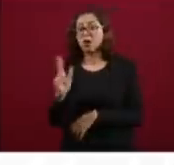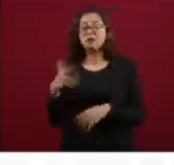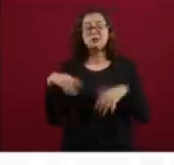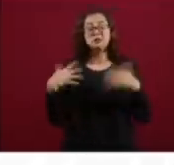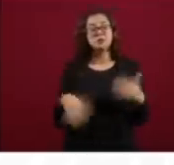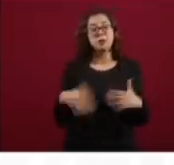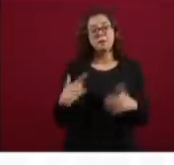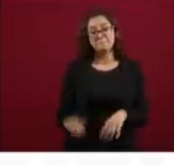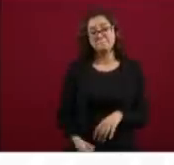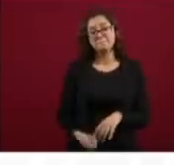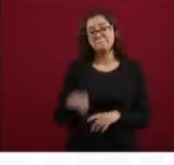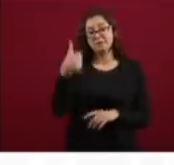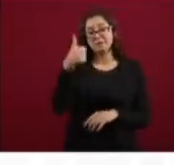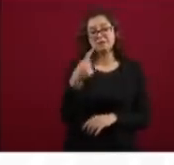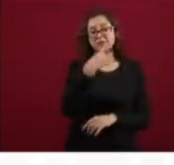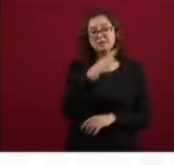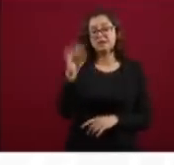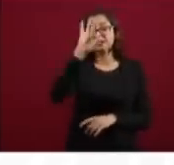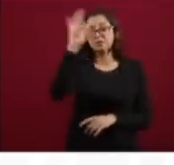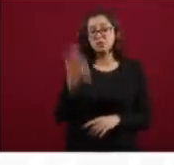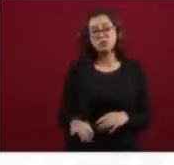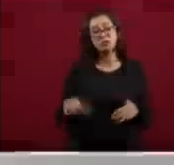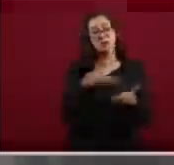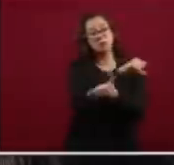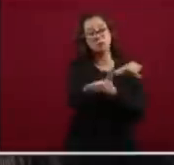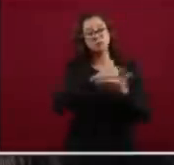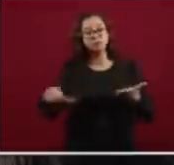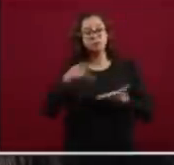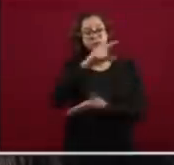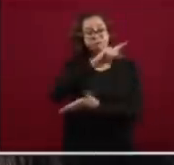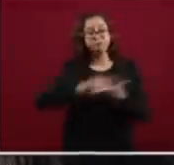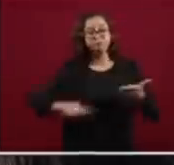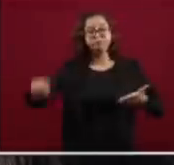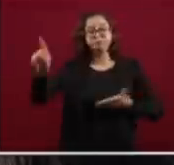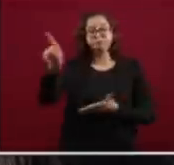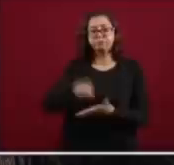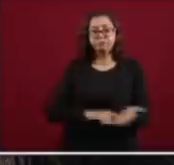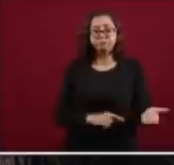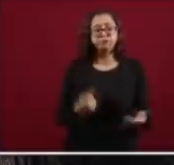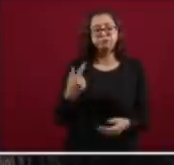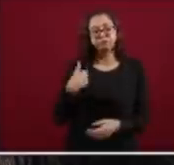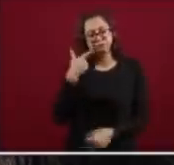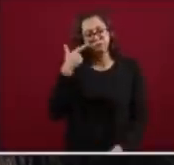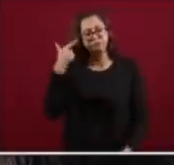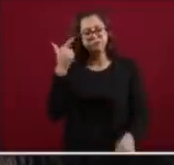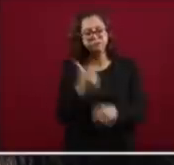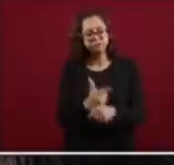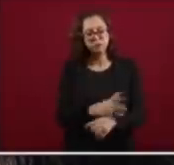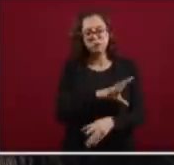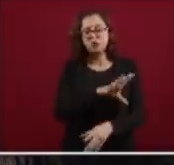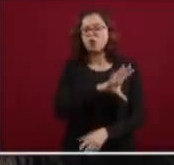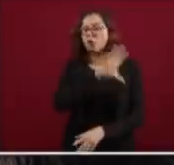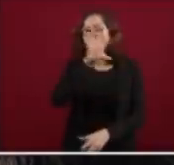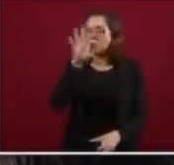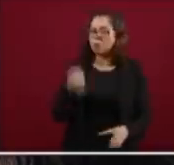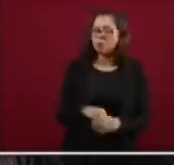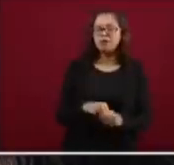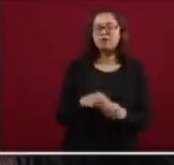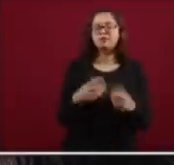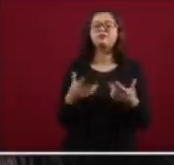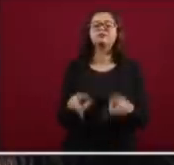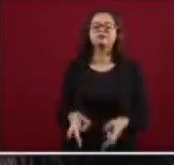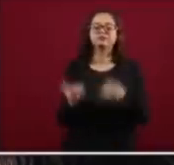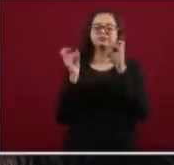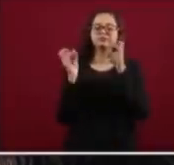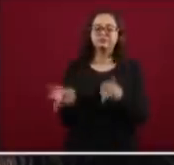vez que inmovilizamos el 100% de las bombas de una estación de servicio nos agarramos en la maroma completa porque estaban